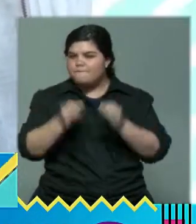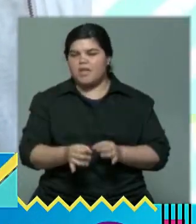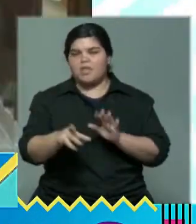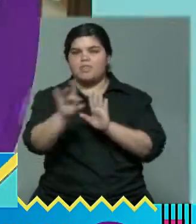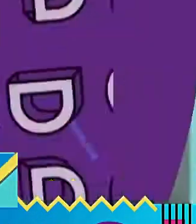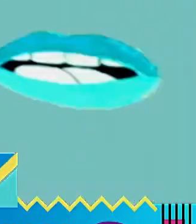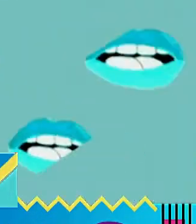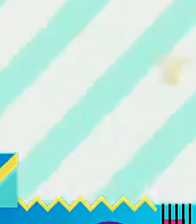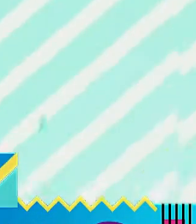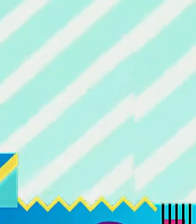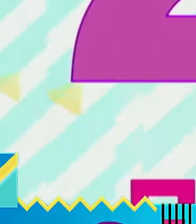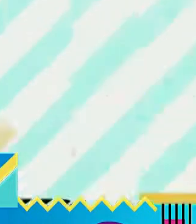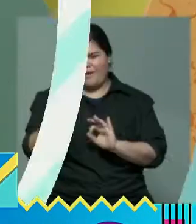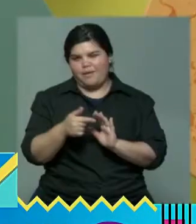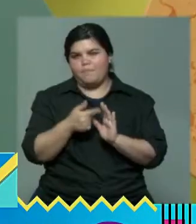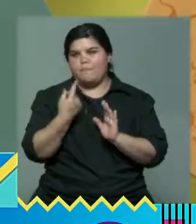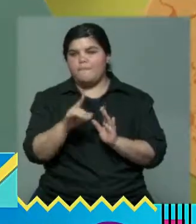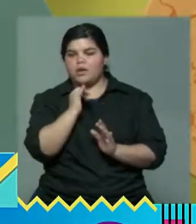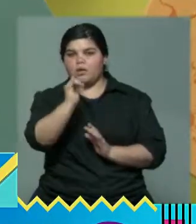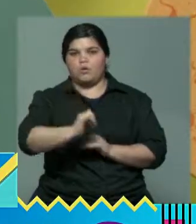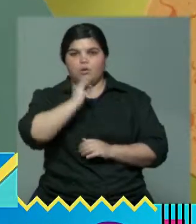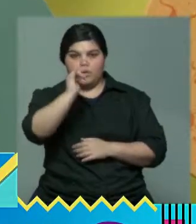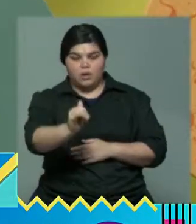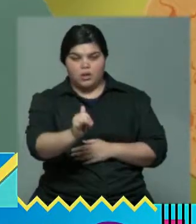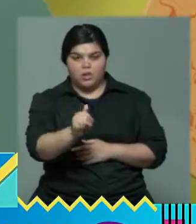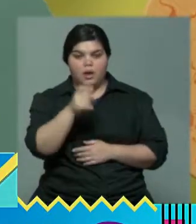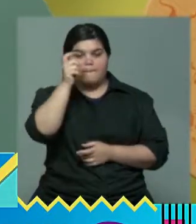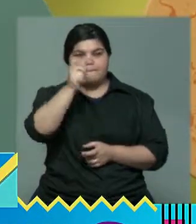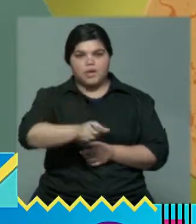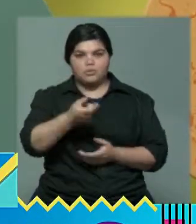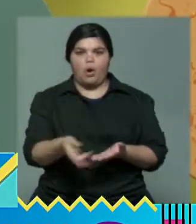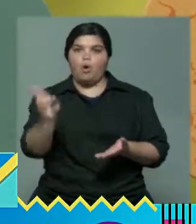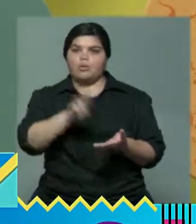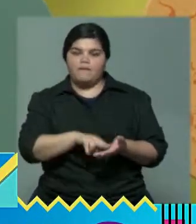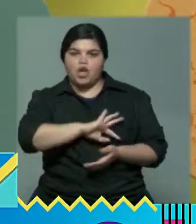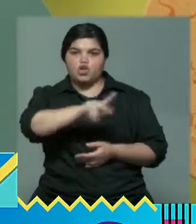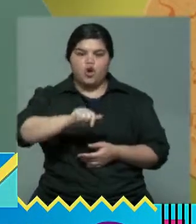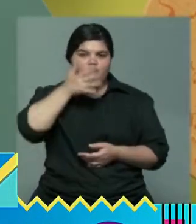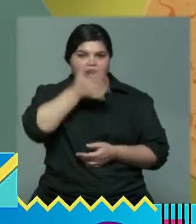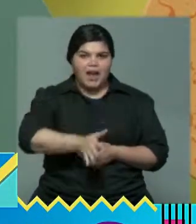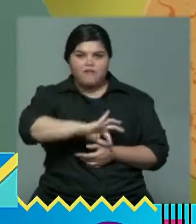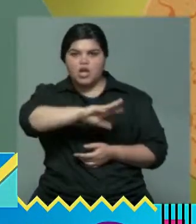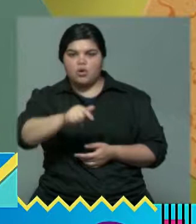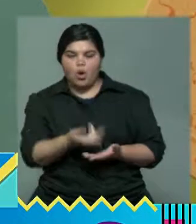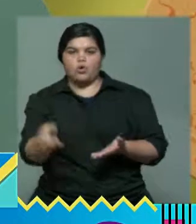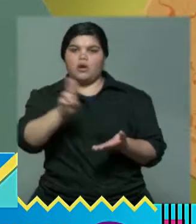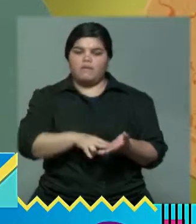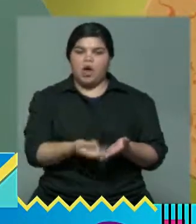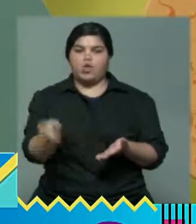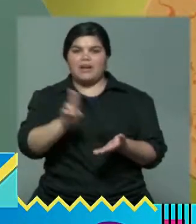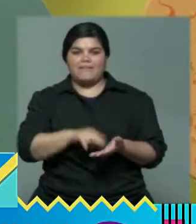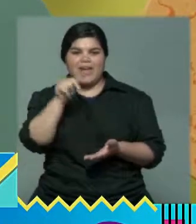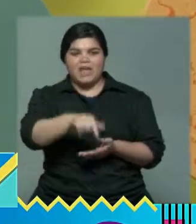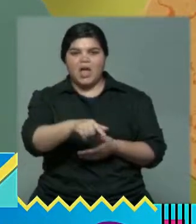cansadores, pero es muy común que una persona que es reincidente, por ejemplo, en robo agravado, reciba más pena en